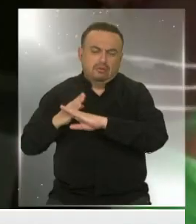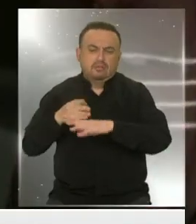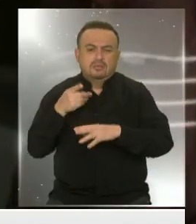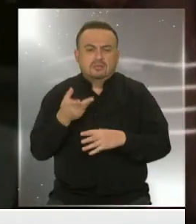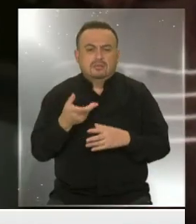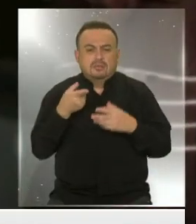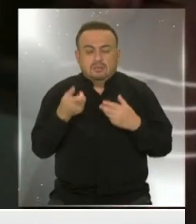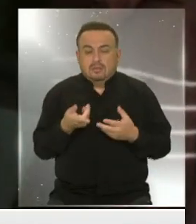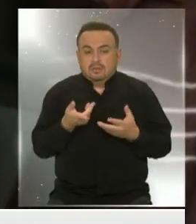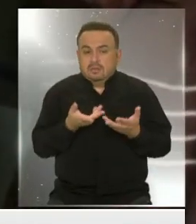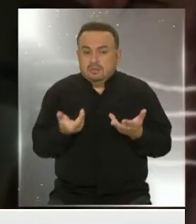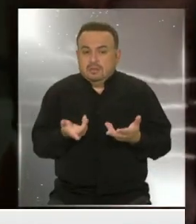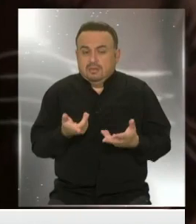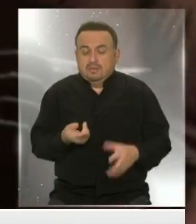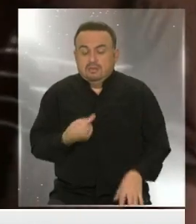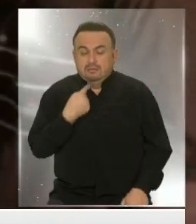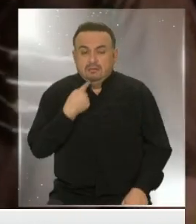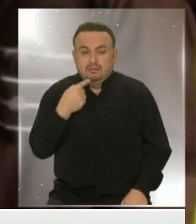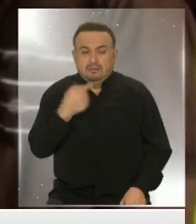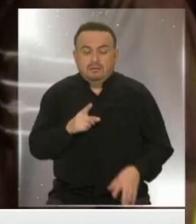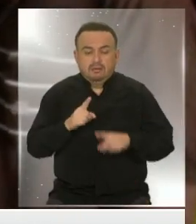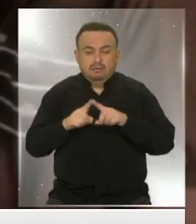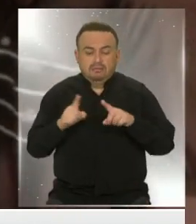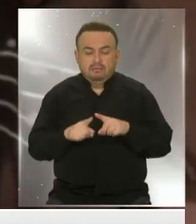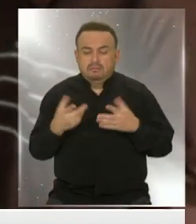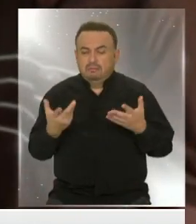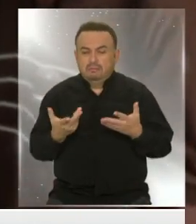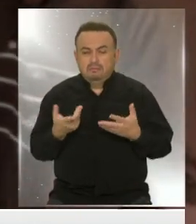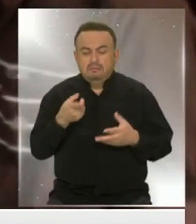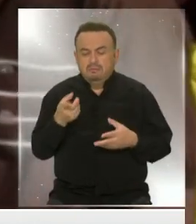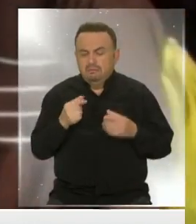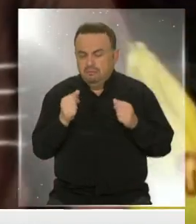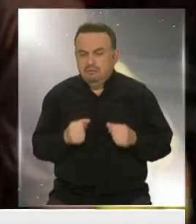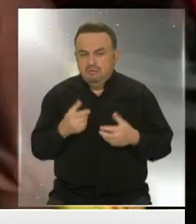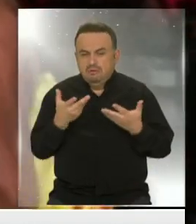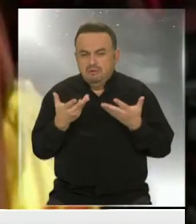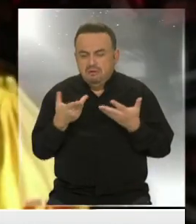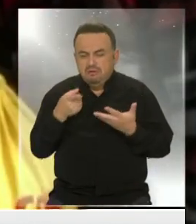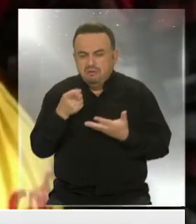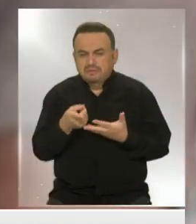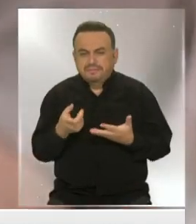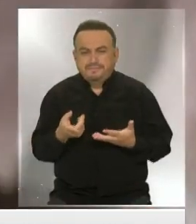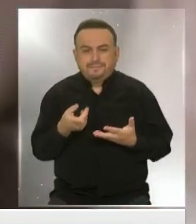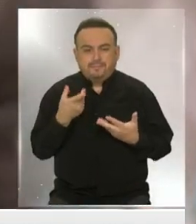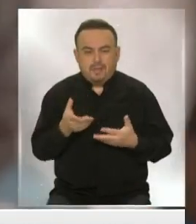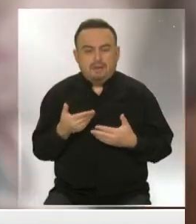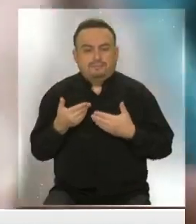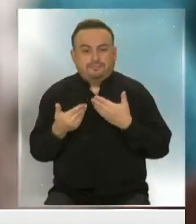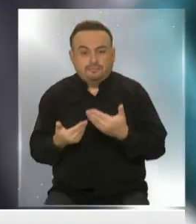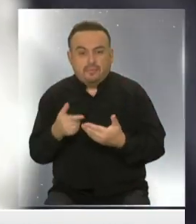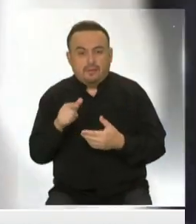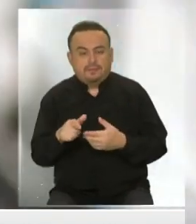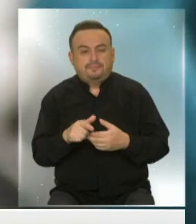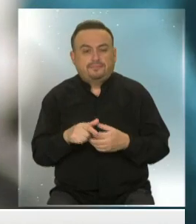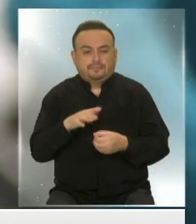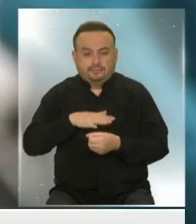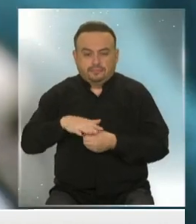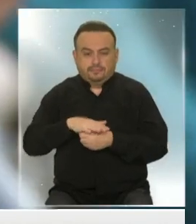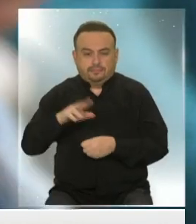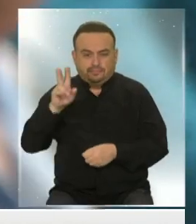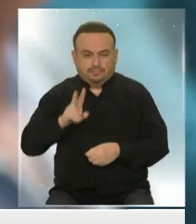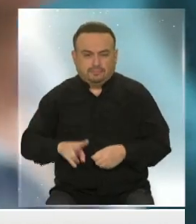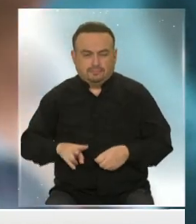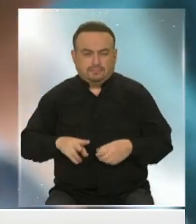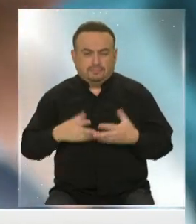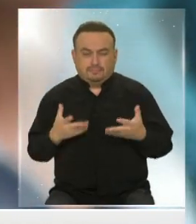mezcla podríamos decir fatal de distintos elementos que están contribuyendo a que el escenario en venezuela